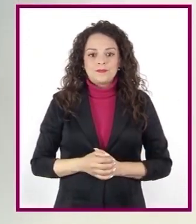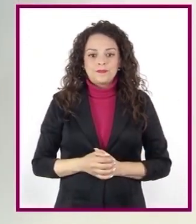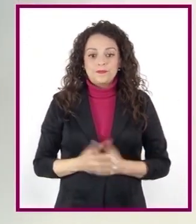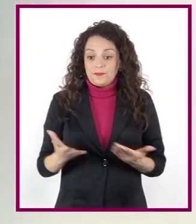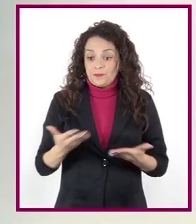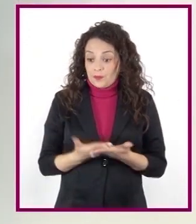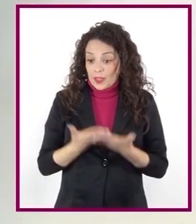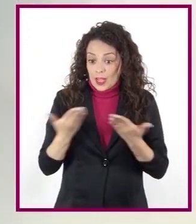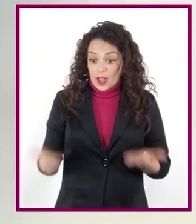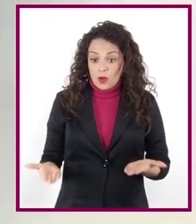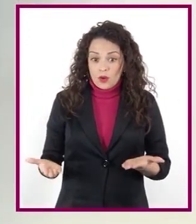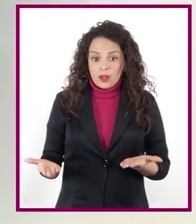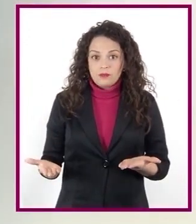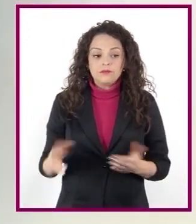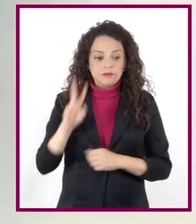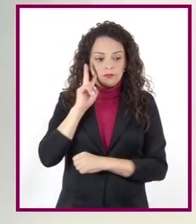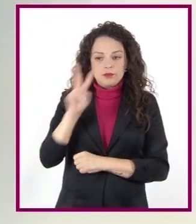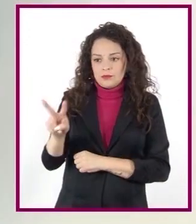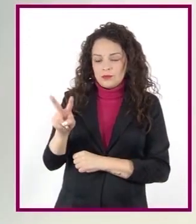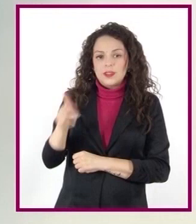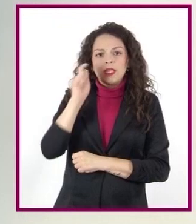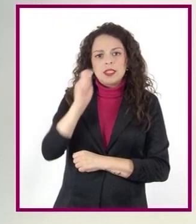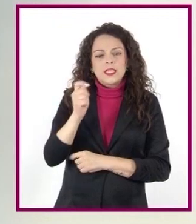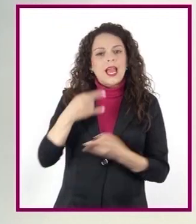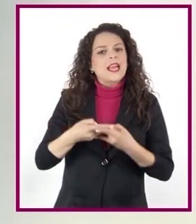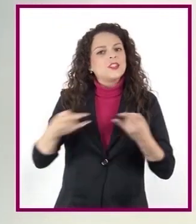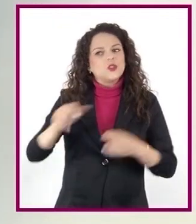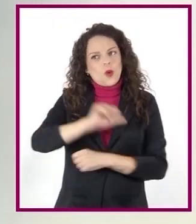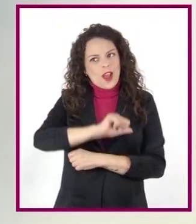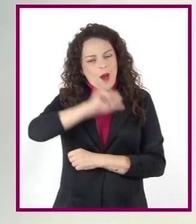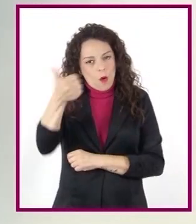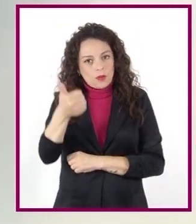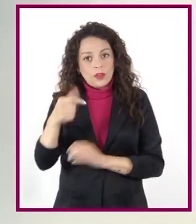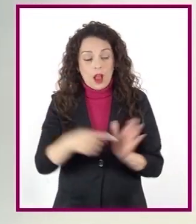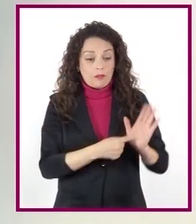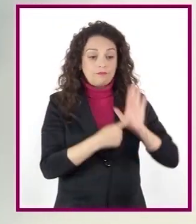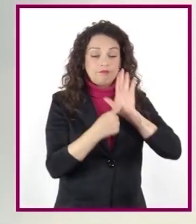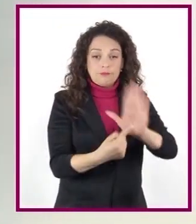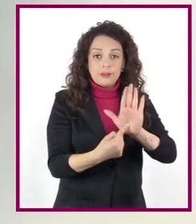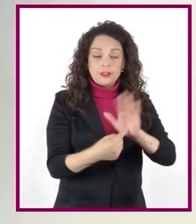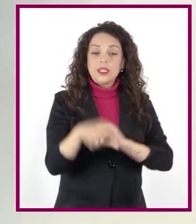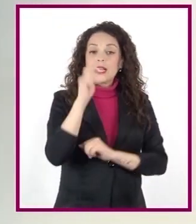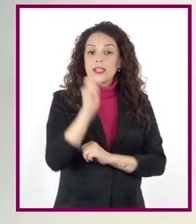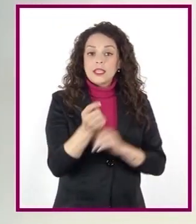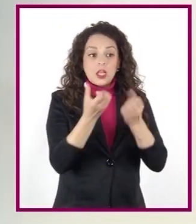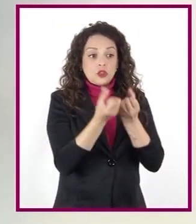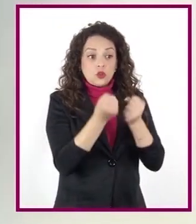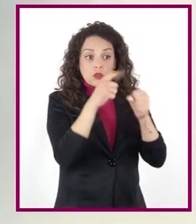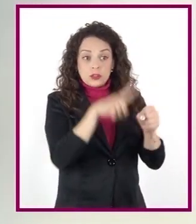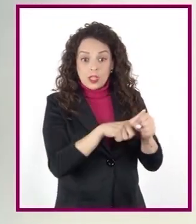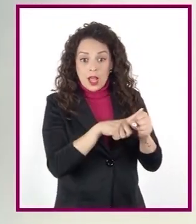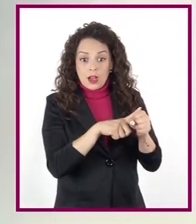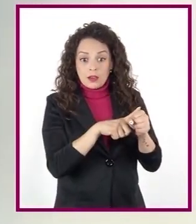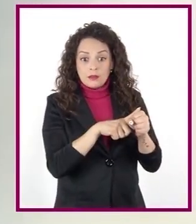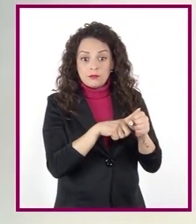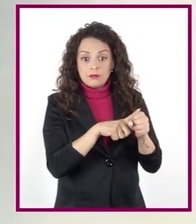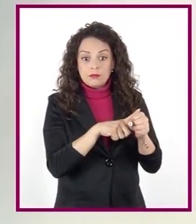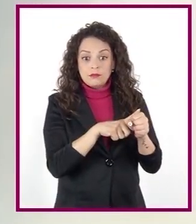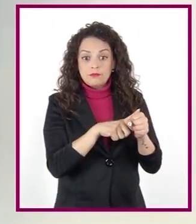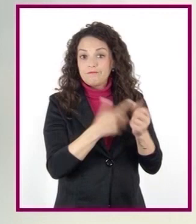Ahora les invito a conocer otra historia que nos muestra que las condiciones sociales no nos